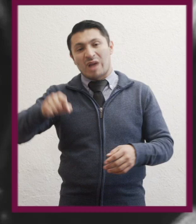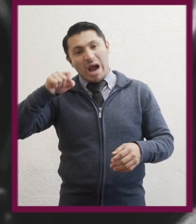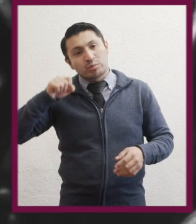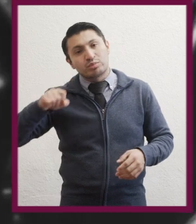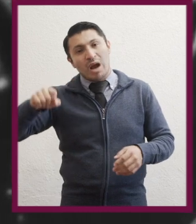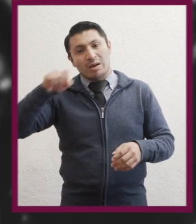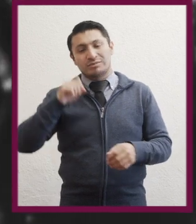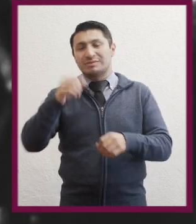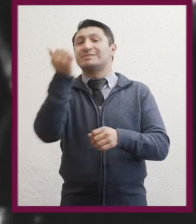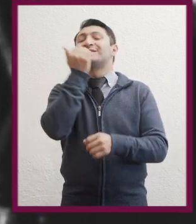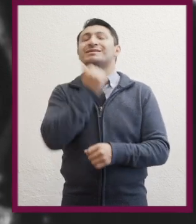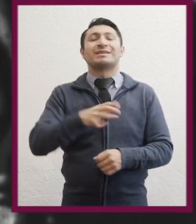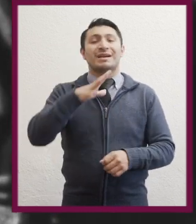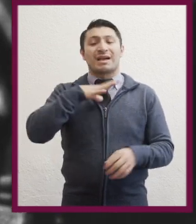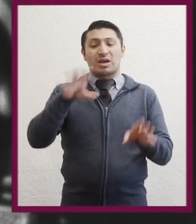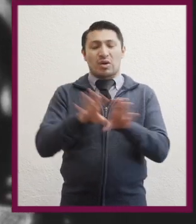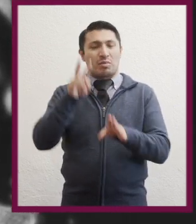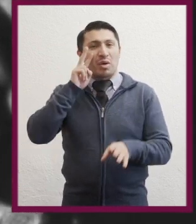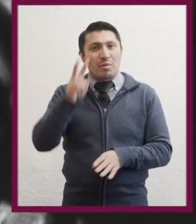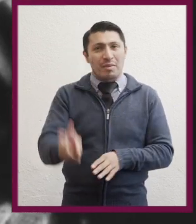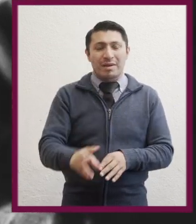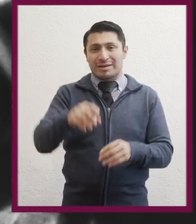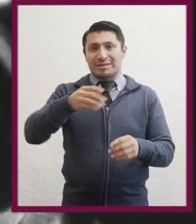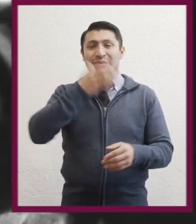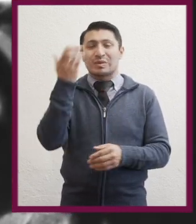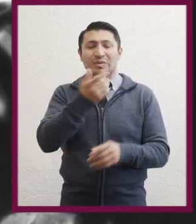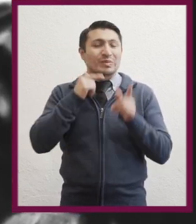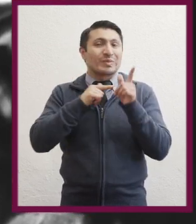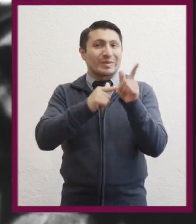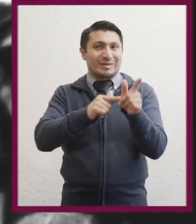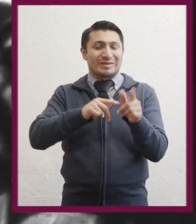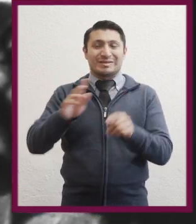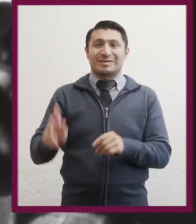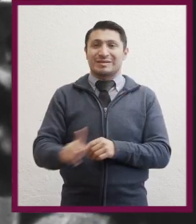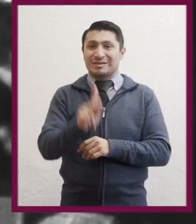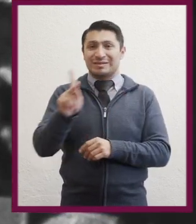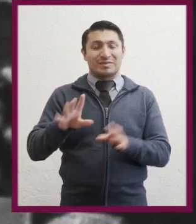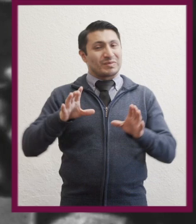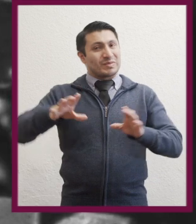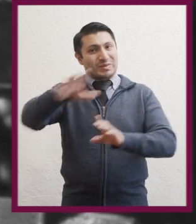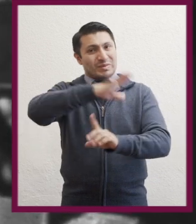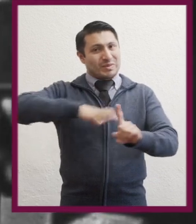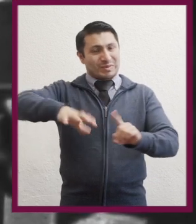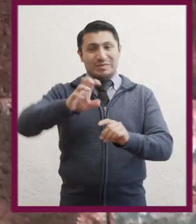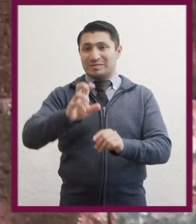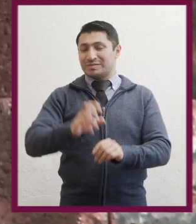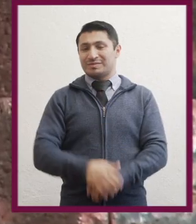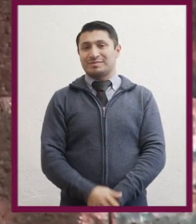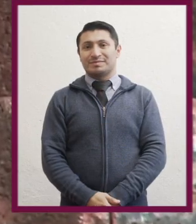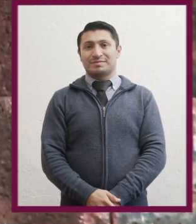azúcar completan una escena que se niega a morir en los barrios de la metrópoli.